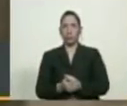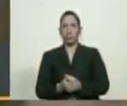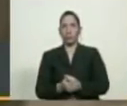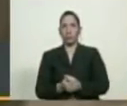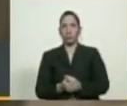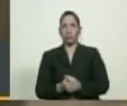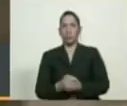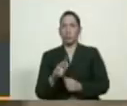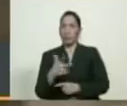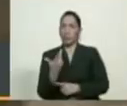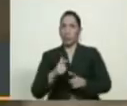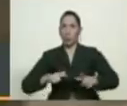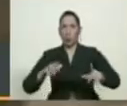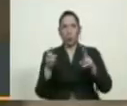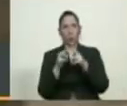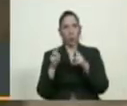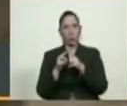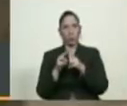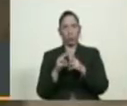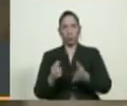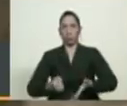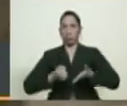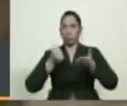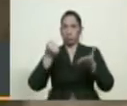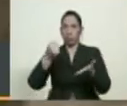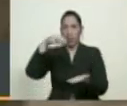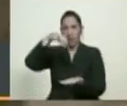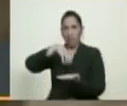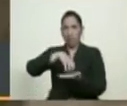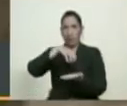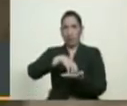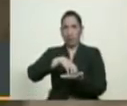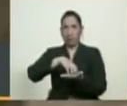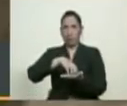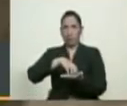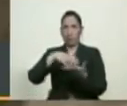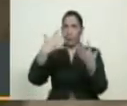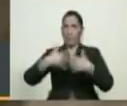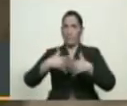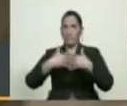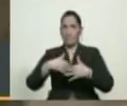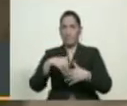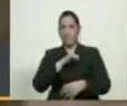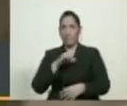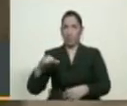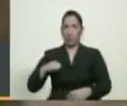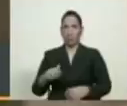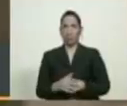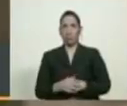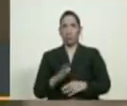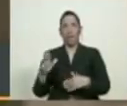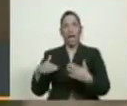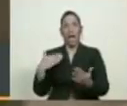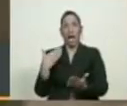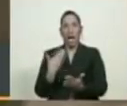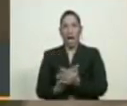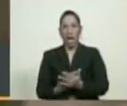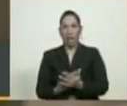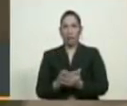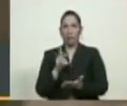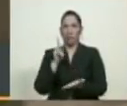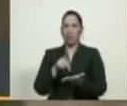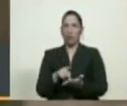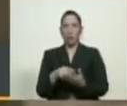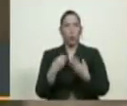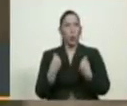me gustaría conocer si el subsidio del Estado a las empresas privadas es solo hasta llegar al salario mínimo. ¿Cómo